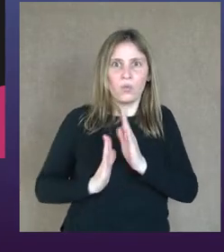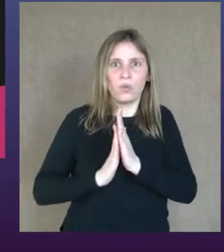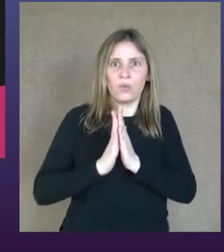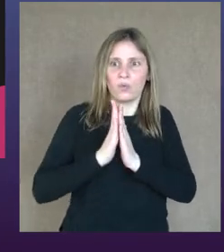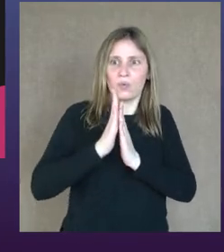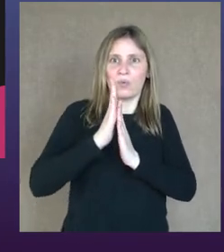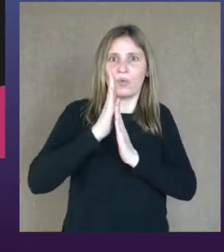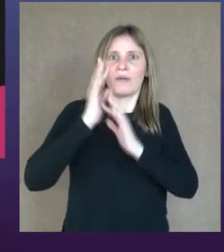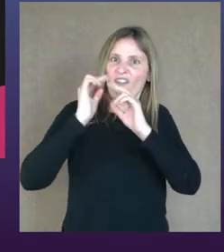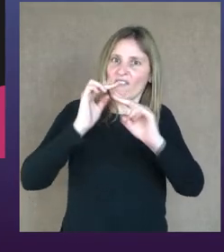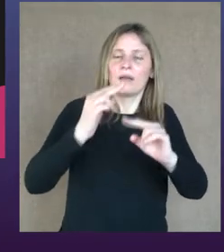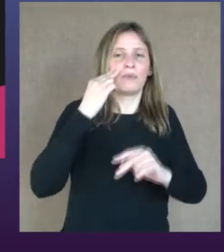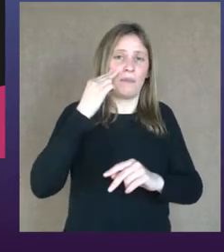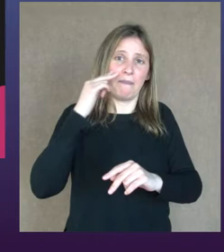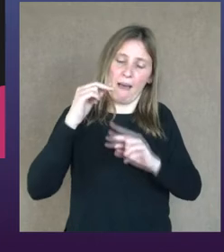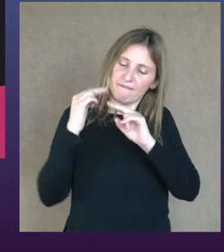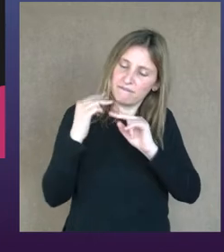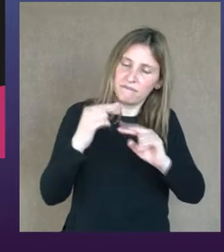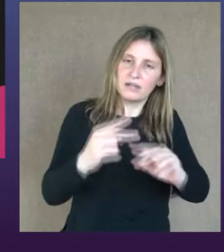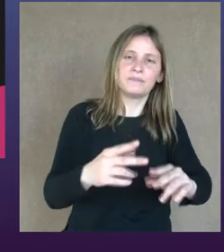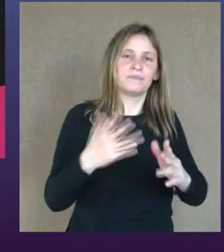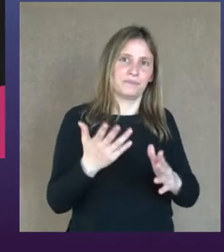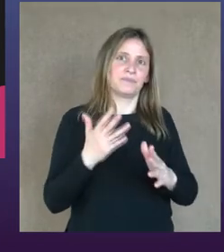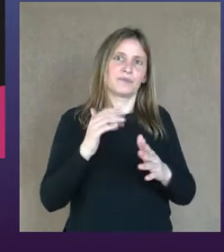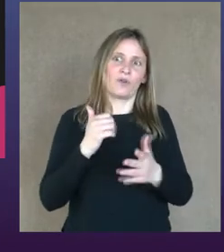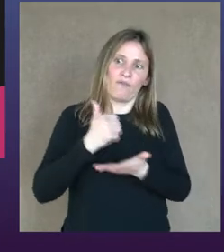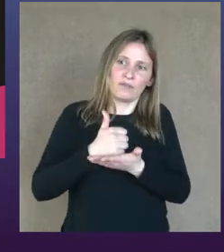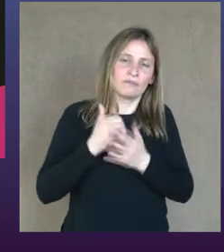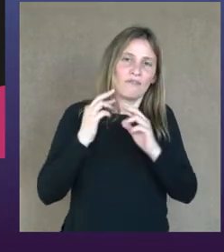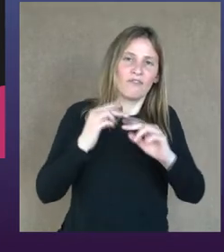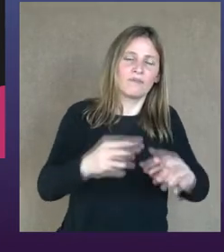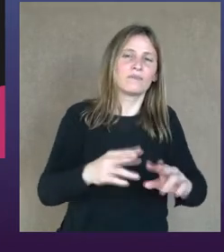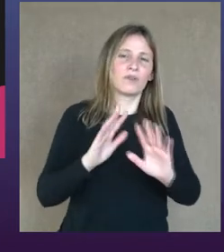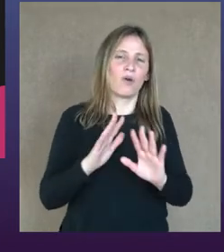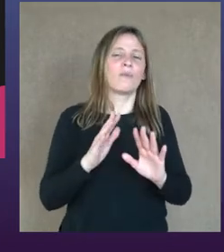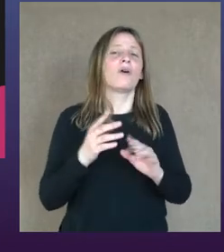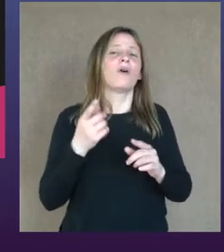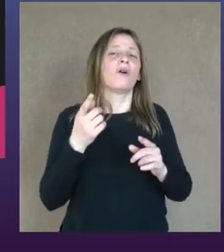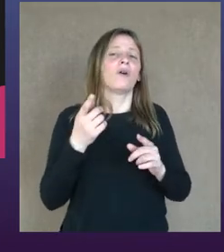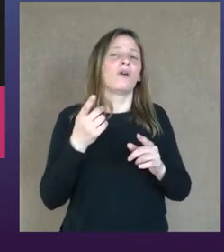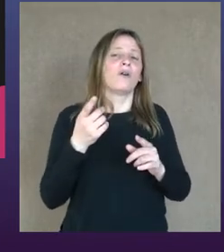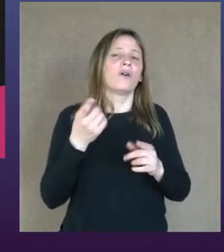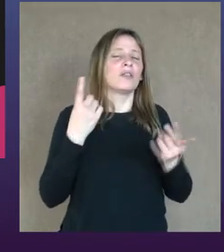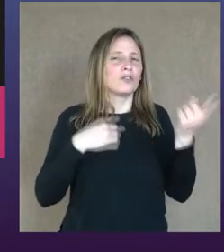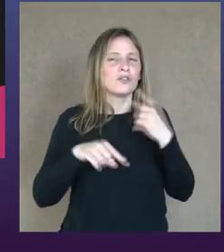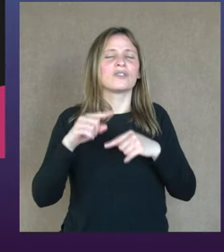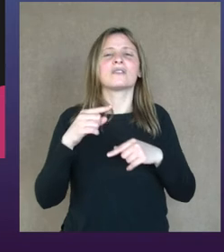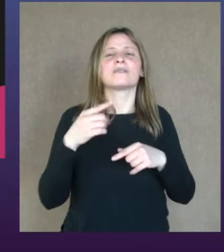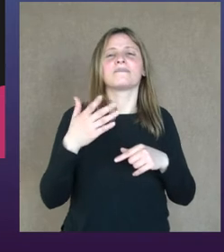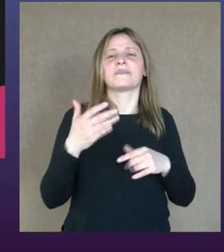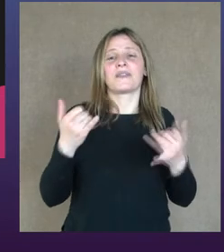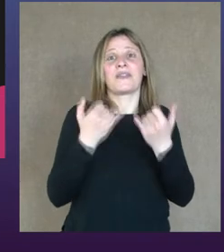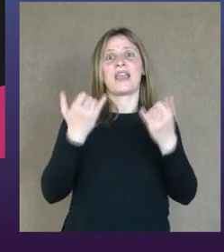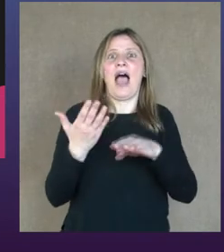el problema. El problema hay que mantenerse en ese lugar y en ese status quo. Entonces, nunca el día